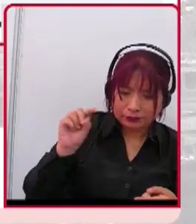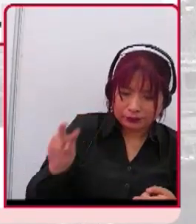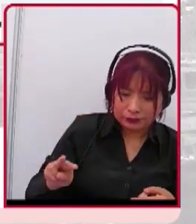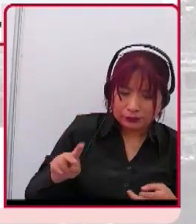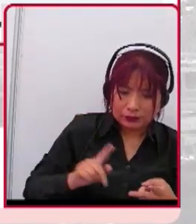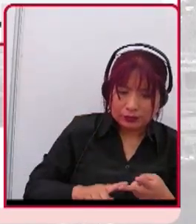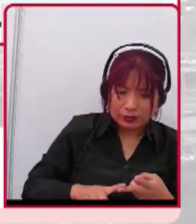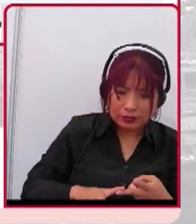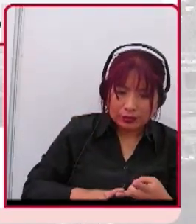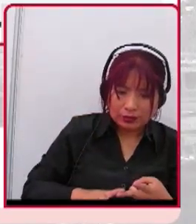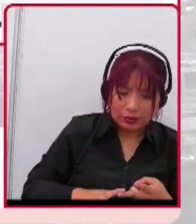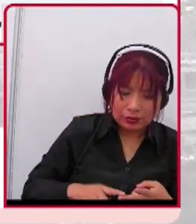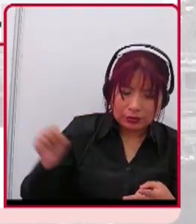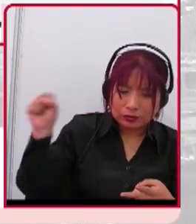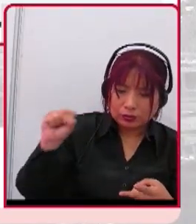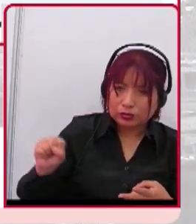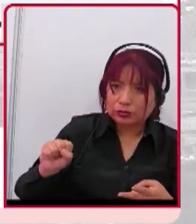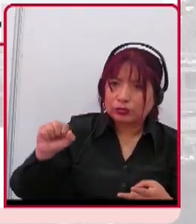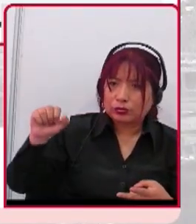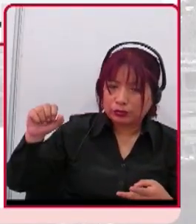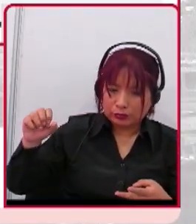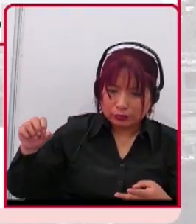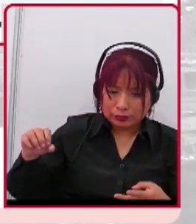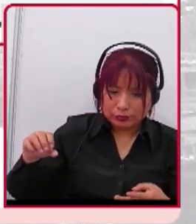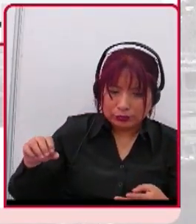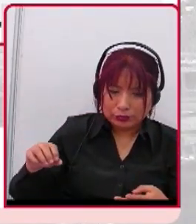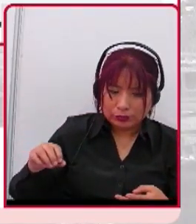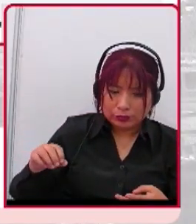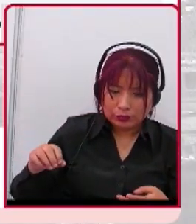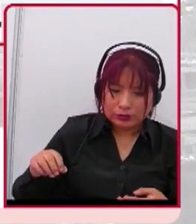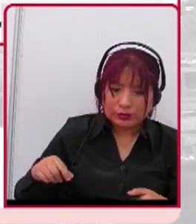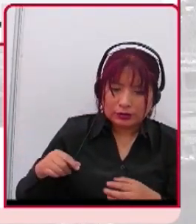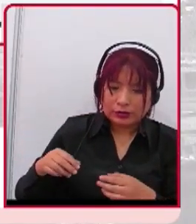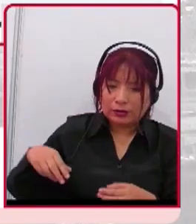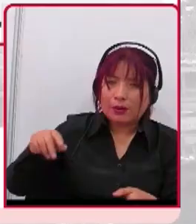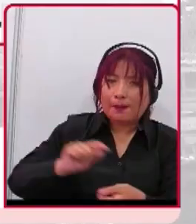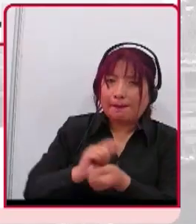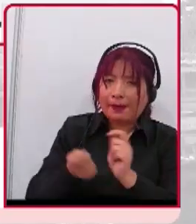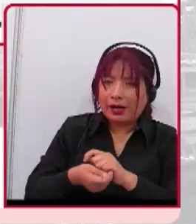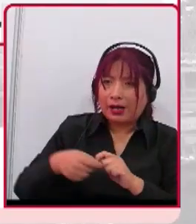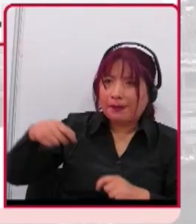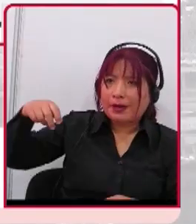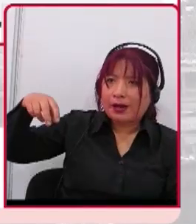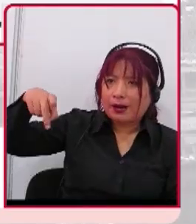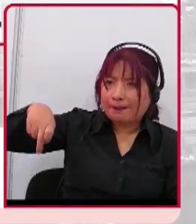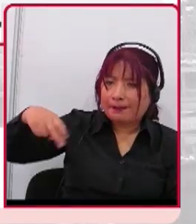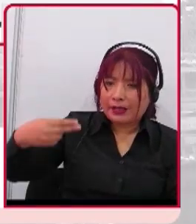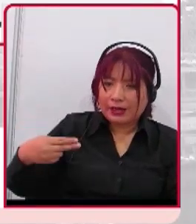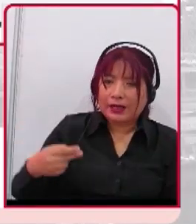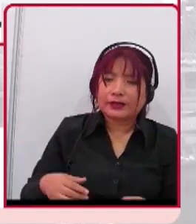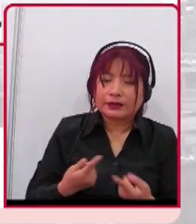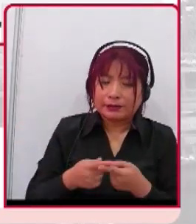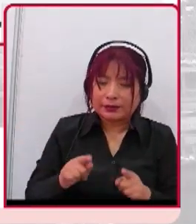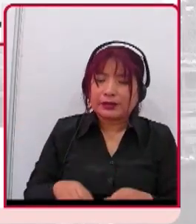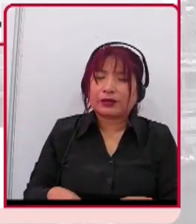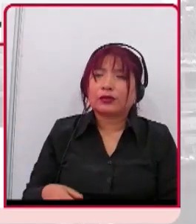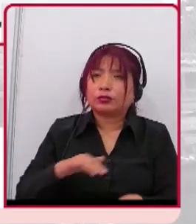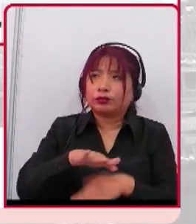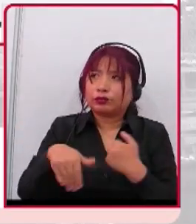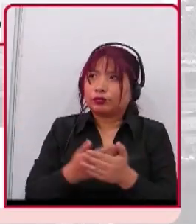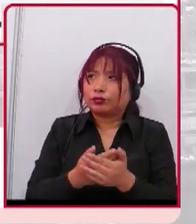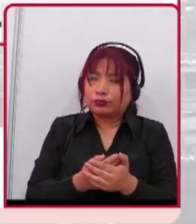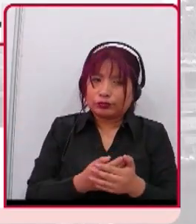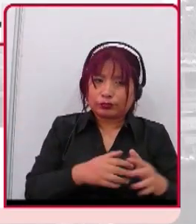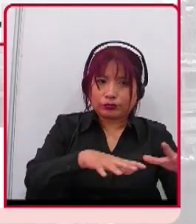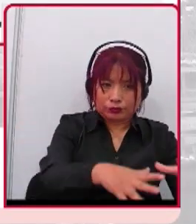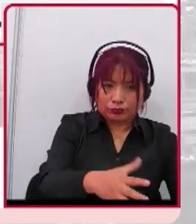estos no están exentos de algunos desafíos que se han ido presentando, ¿no? Y que obviamente toda planta que